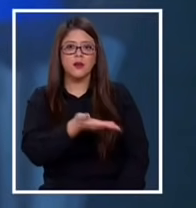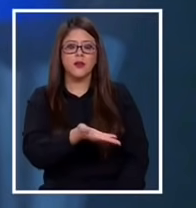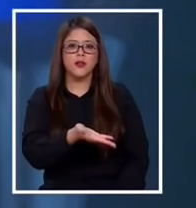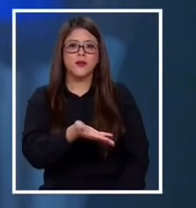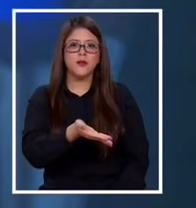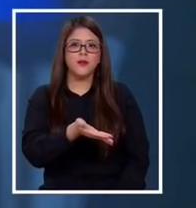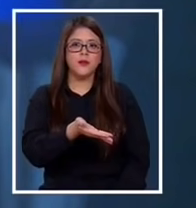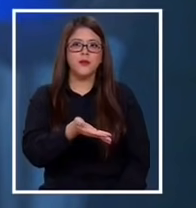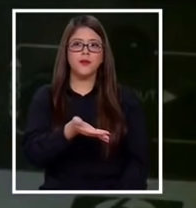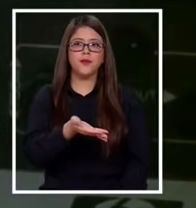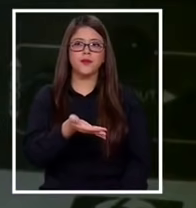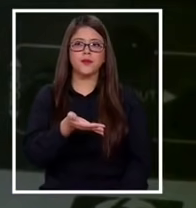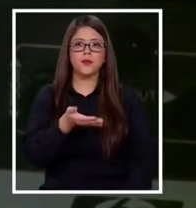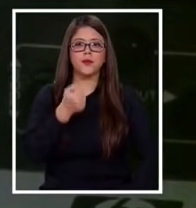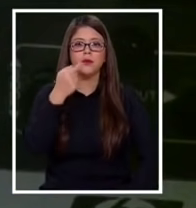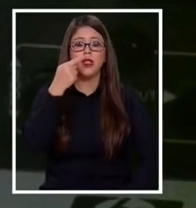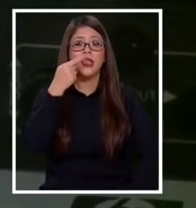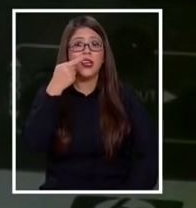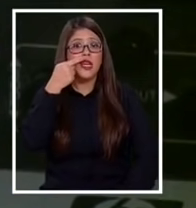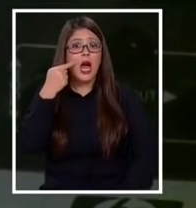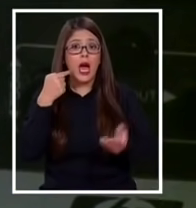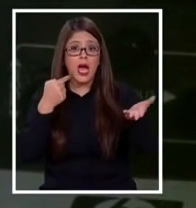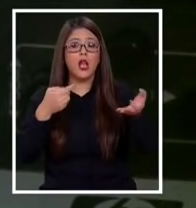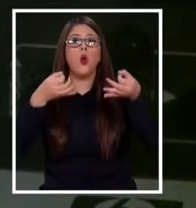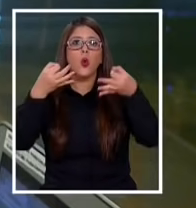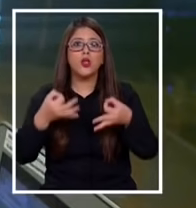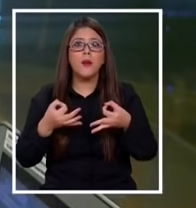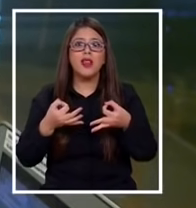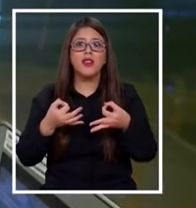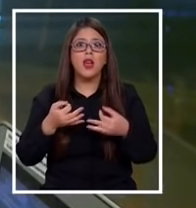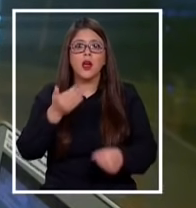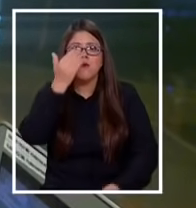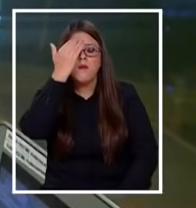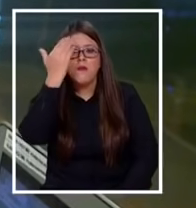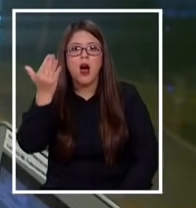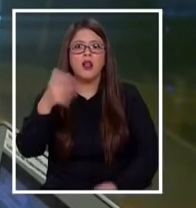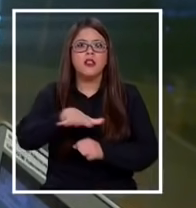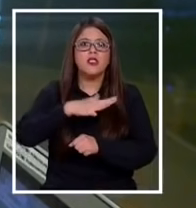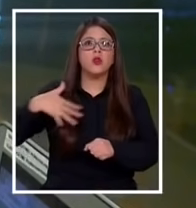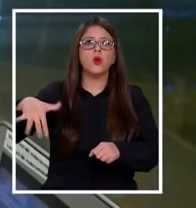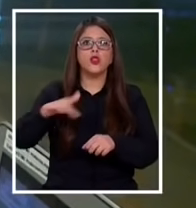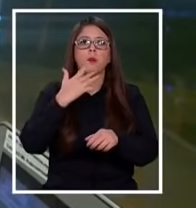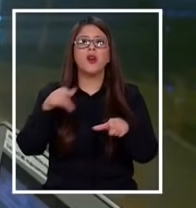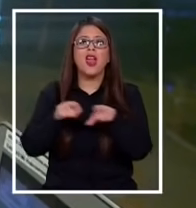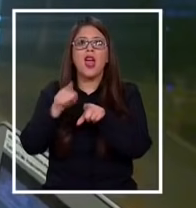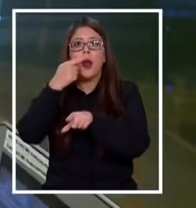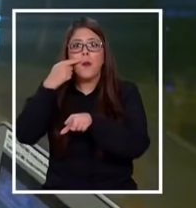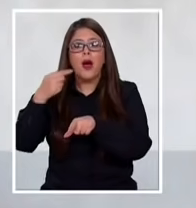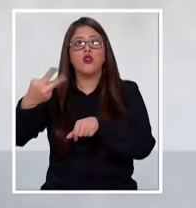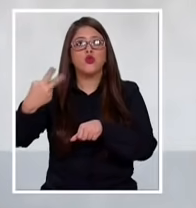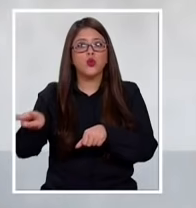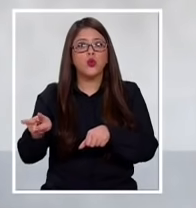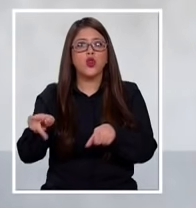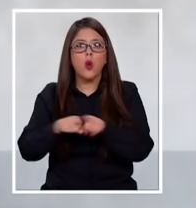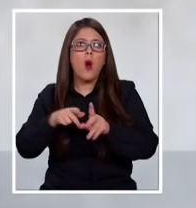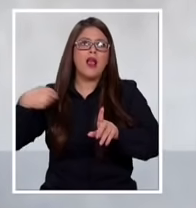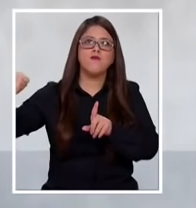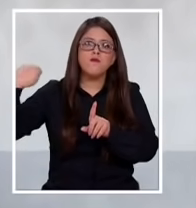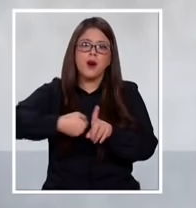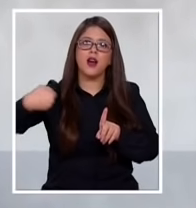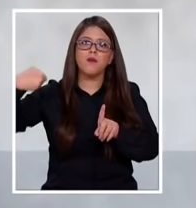que él lo pillaron en un mal momento, que el hermano de ella tampoco cooperó, que le seguía